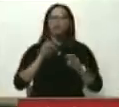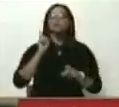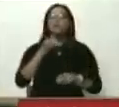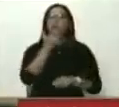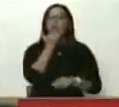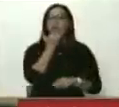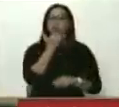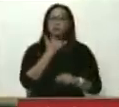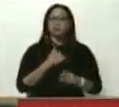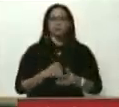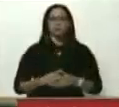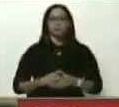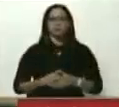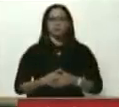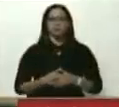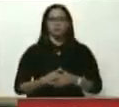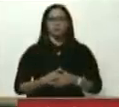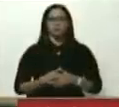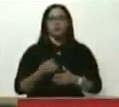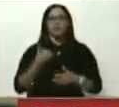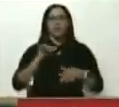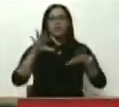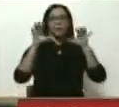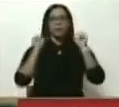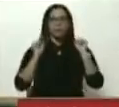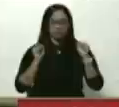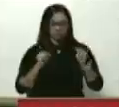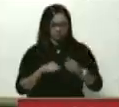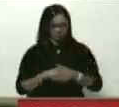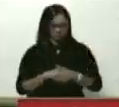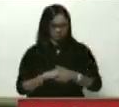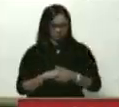fracasos. Y hay que aprender de los fracasos también.